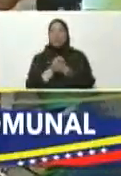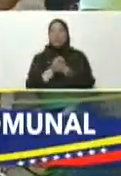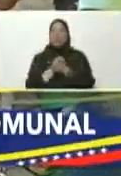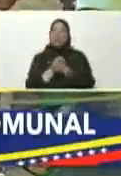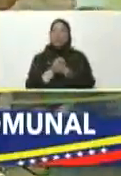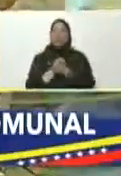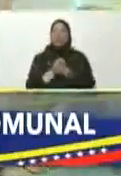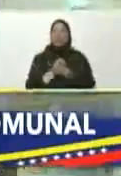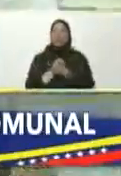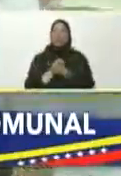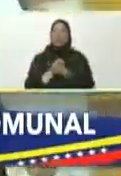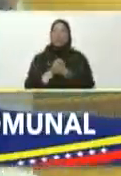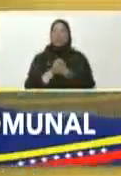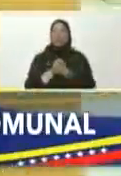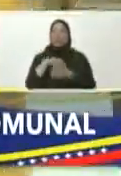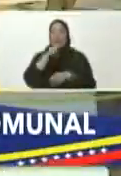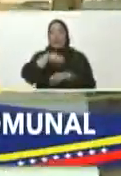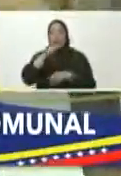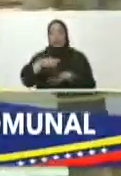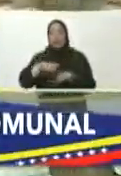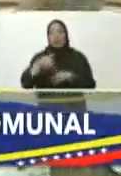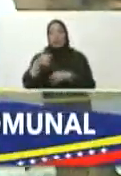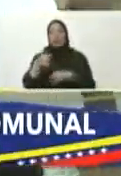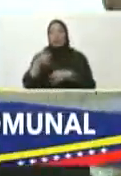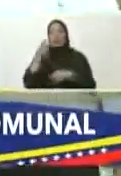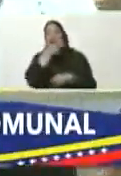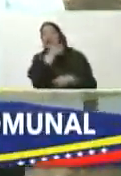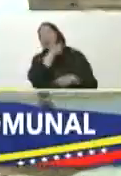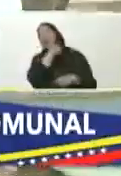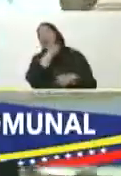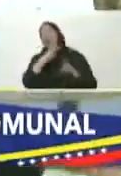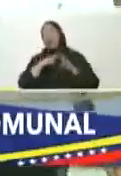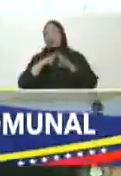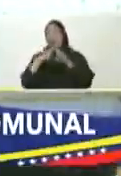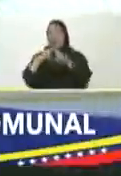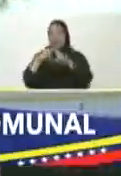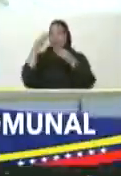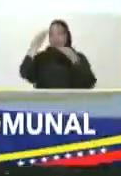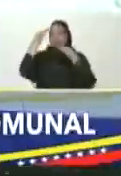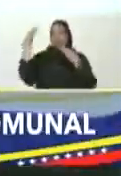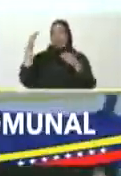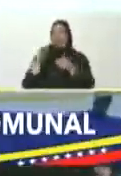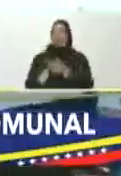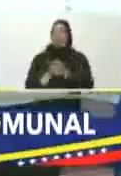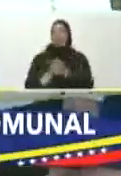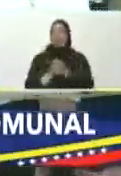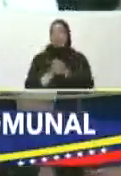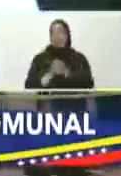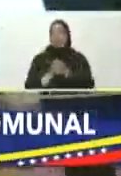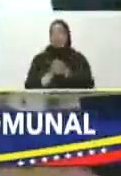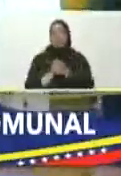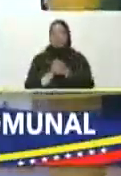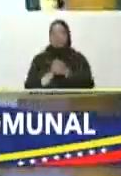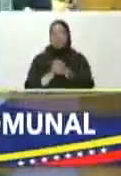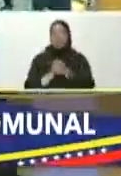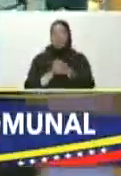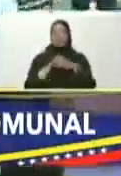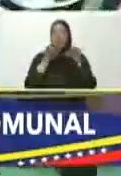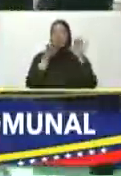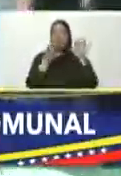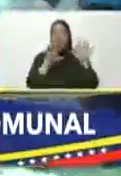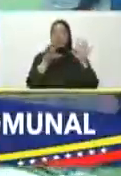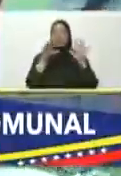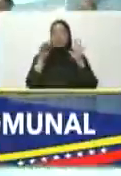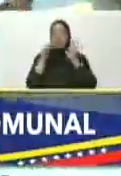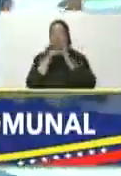Ajá, vamos por aquí, la Cava. ¿Qué vamos a entregar aquí? Bueno, la Cava, aquí tenemos, presidente, bueno, más de